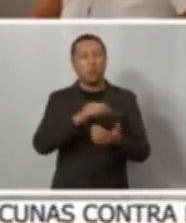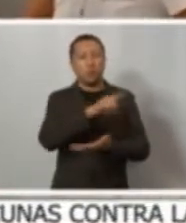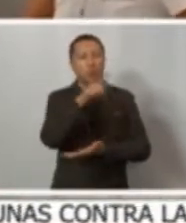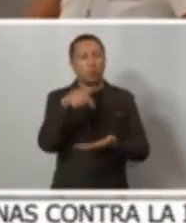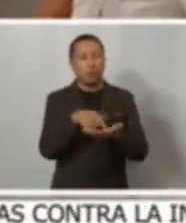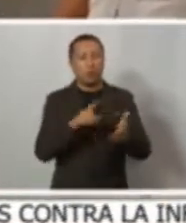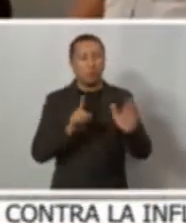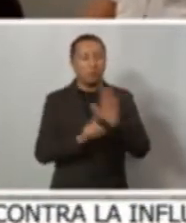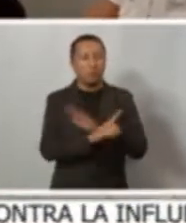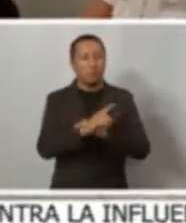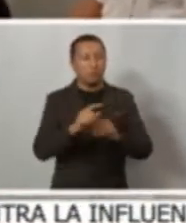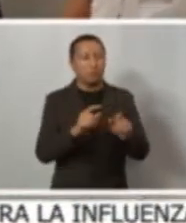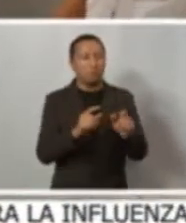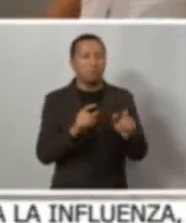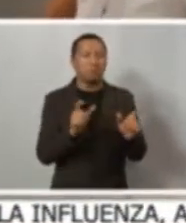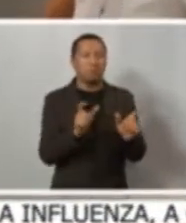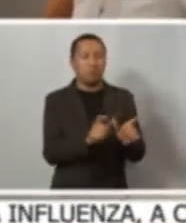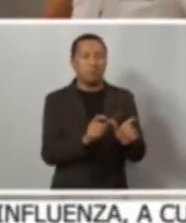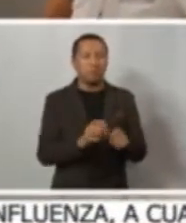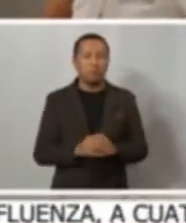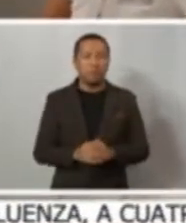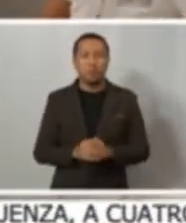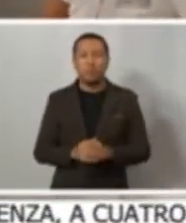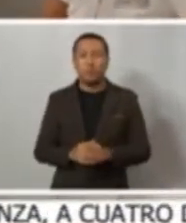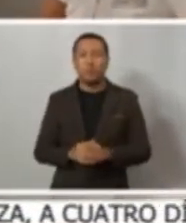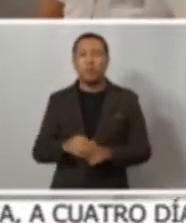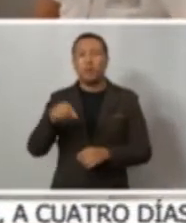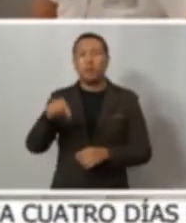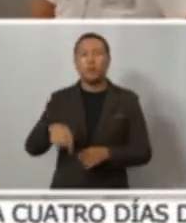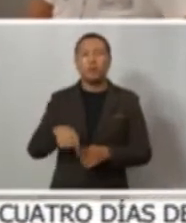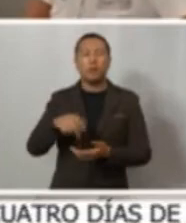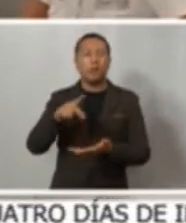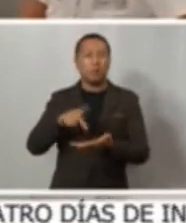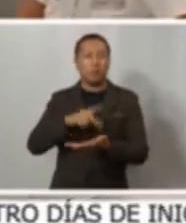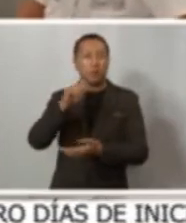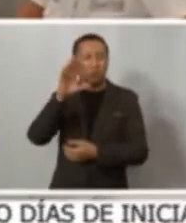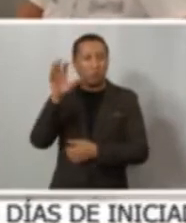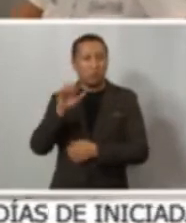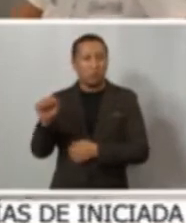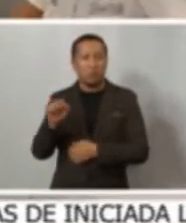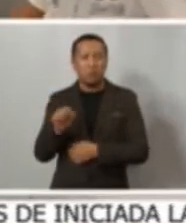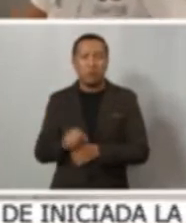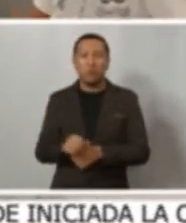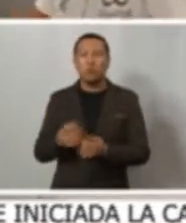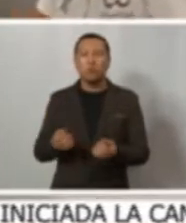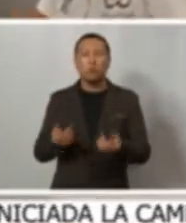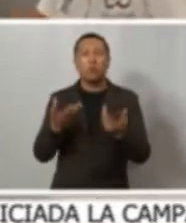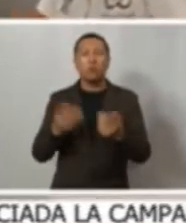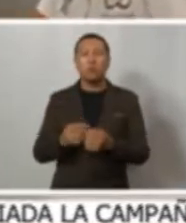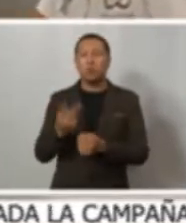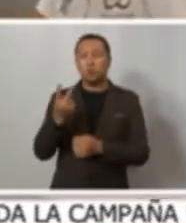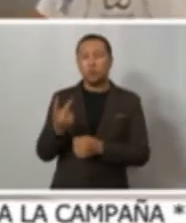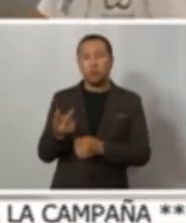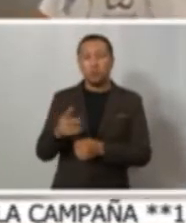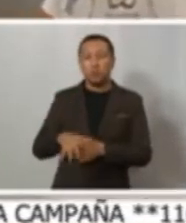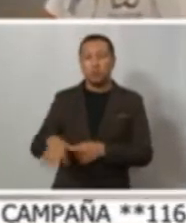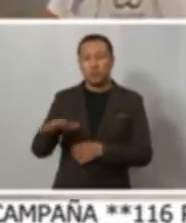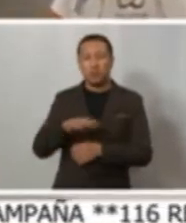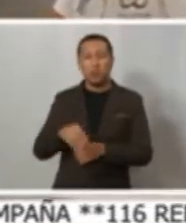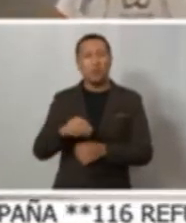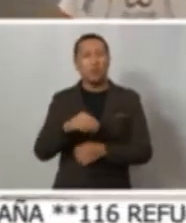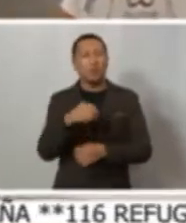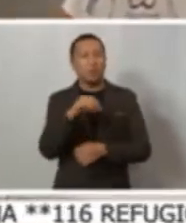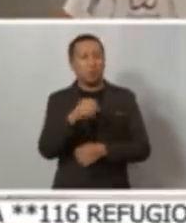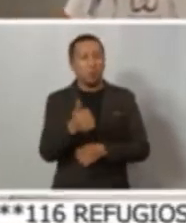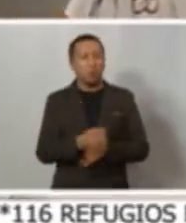estamos preparando para Puerto Morelos, en este caso son 3 para Puerto Morelos en la colonia Sardina Gasca y 2 para Leona Vicario, el